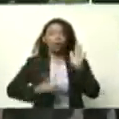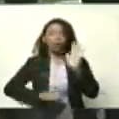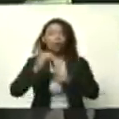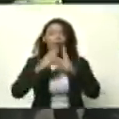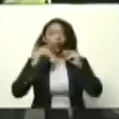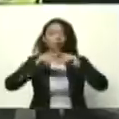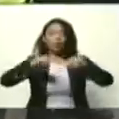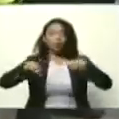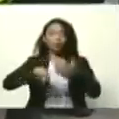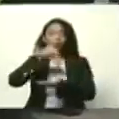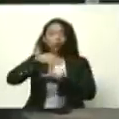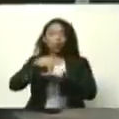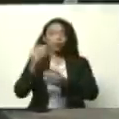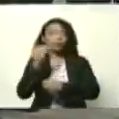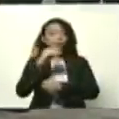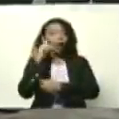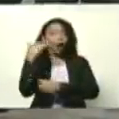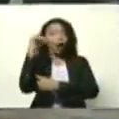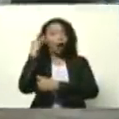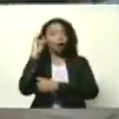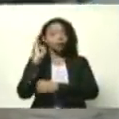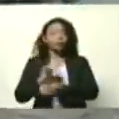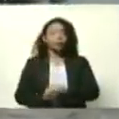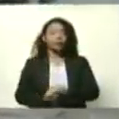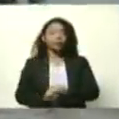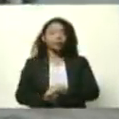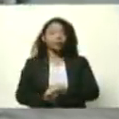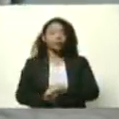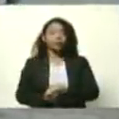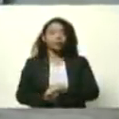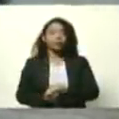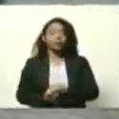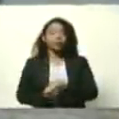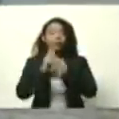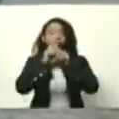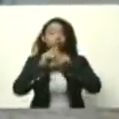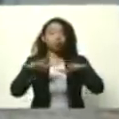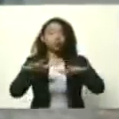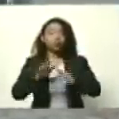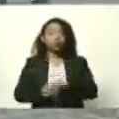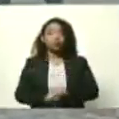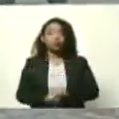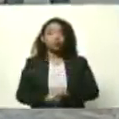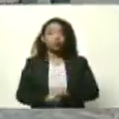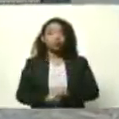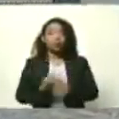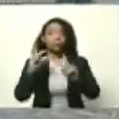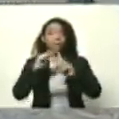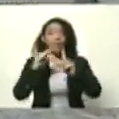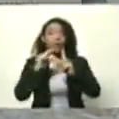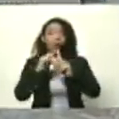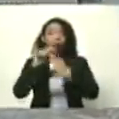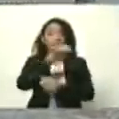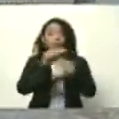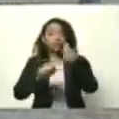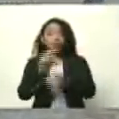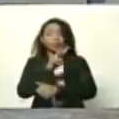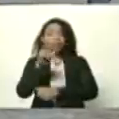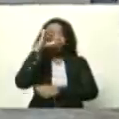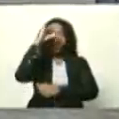el territorio nacional y que además contaron con un gran despliegue. De la ciudadana Delcy Rodríguez